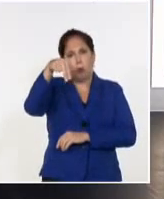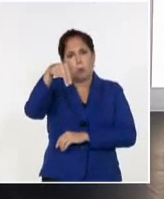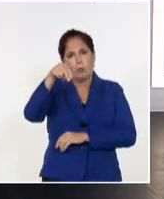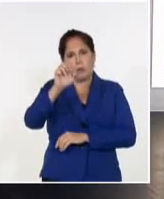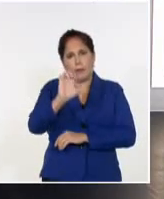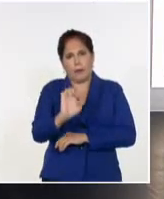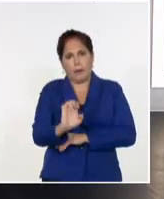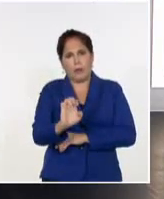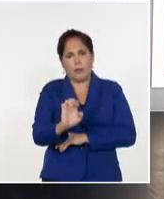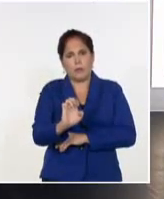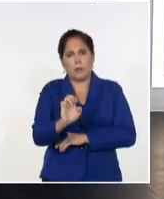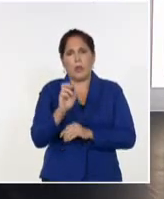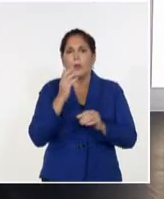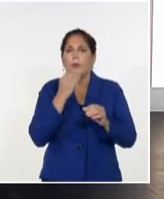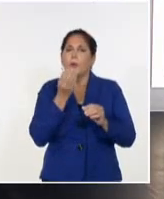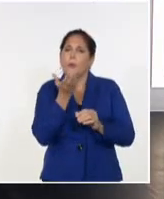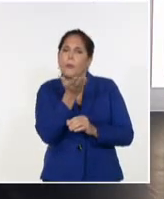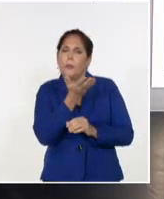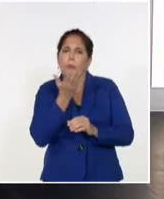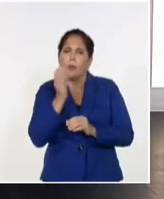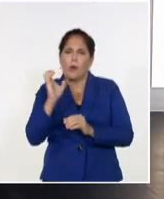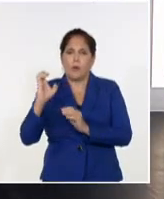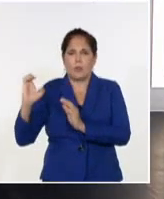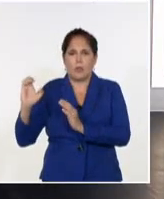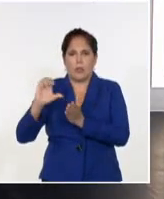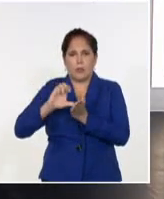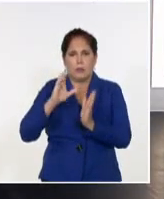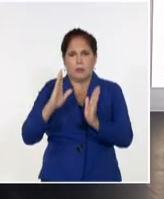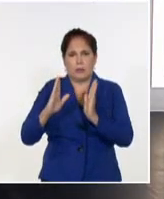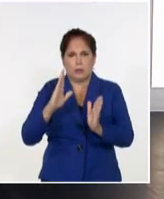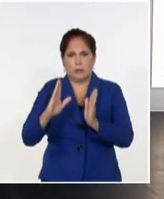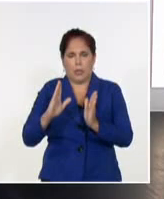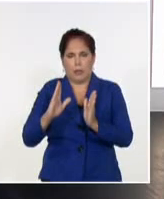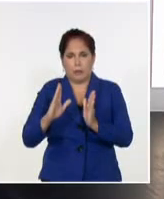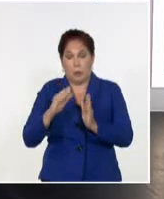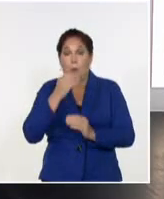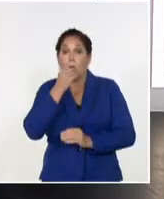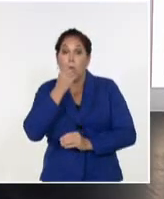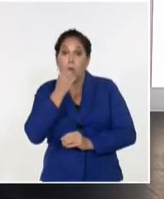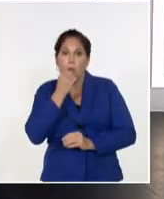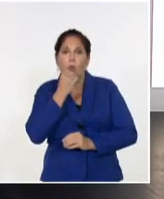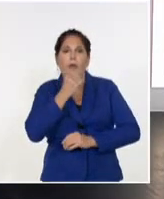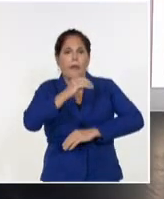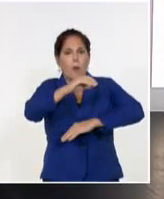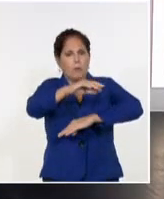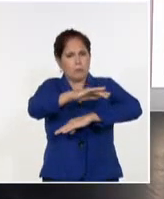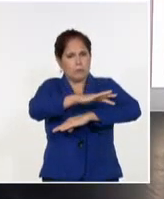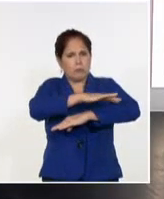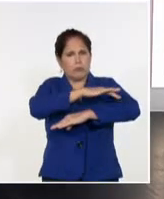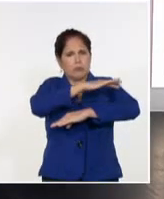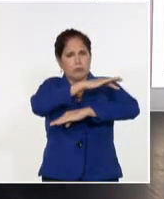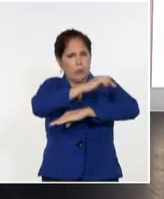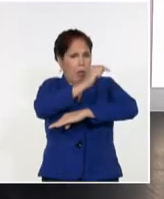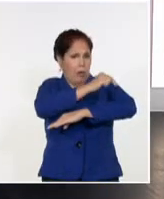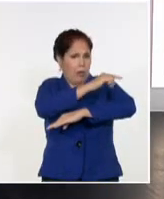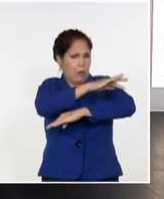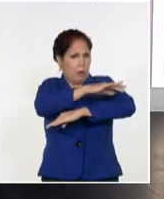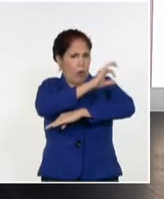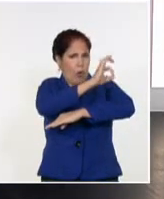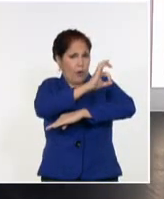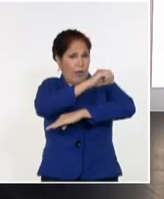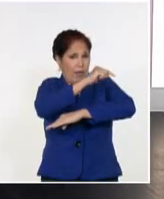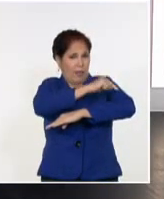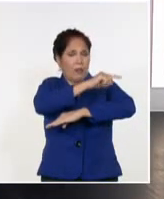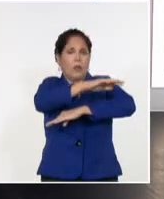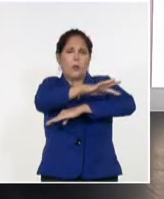al este en la parte occidental y central. Y tendremos poco oleaje en casi todos nuestros litorales, que se incrementará